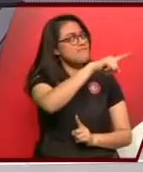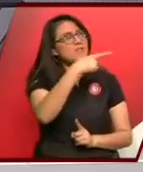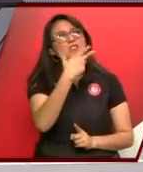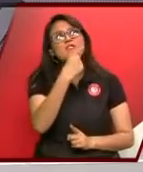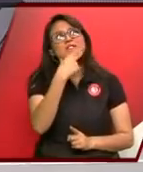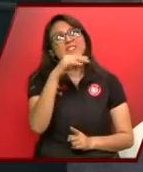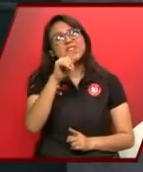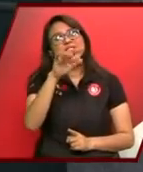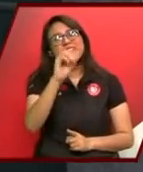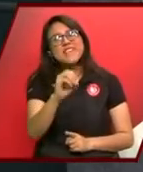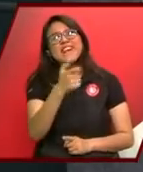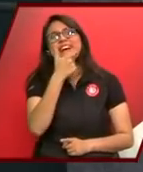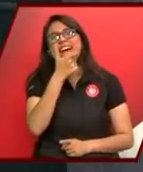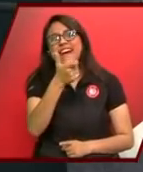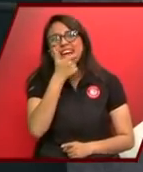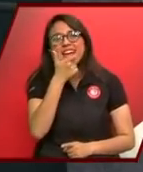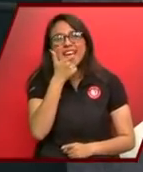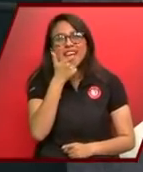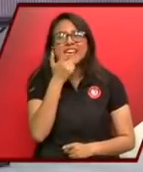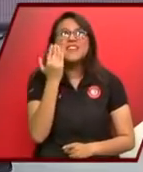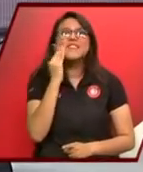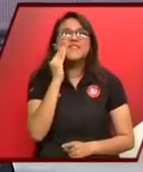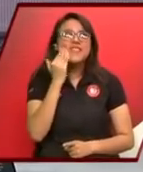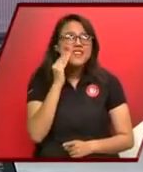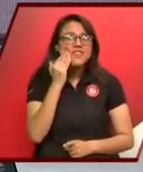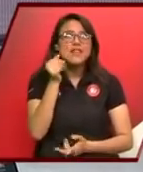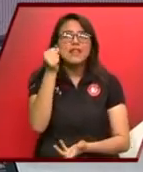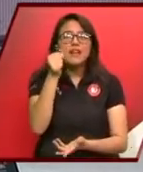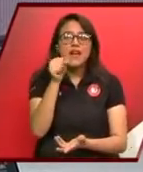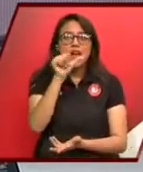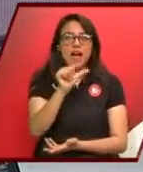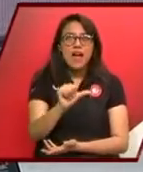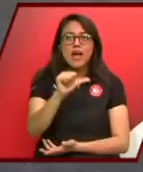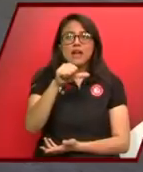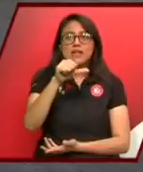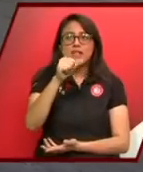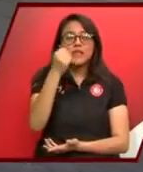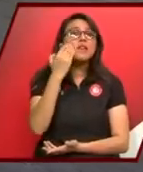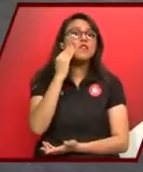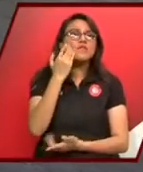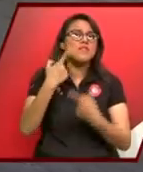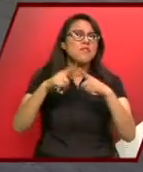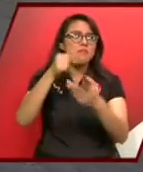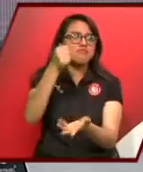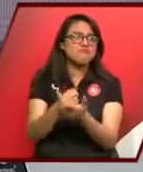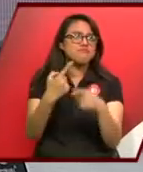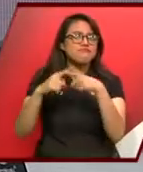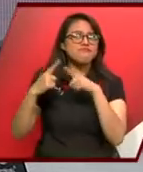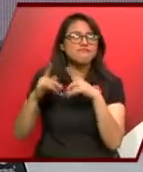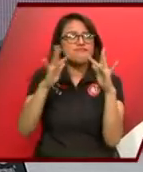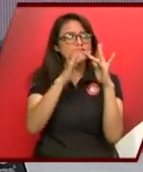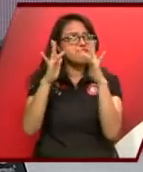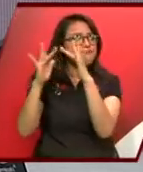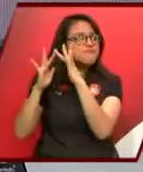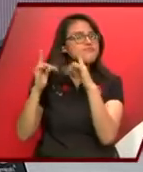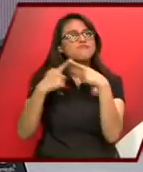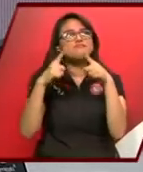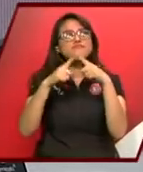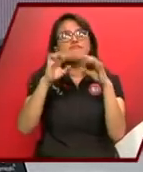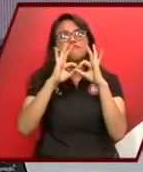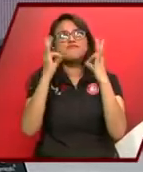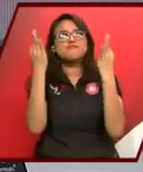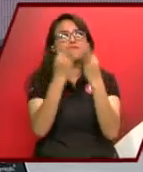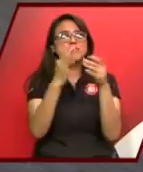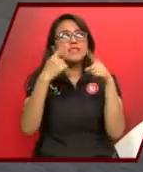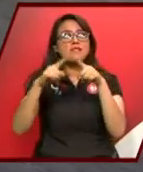urbano. En Facebook es el de A Quien Corresponda. Así es. Tenemos 1,000 canales para estar en contacto con usted. 1,000